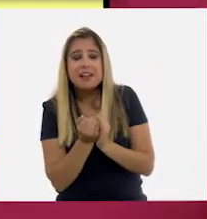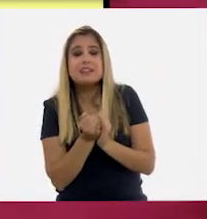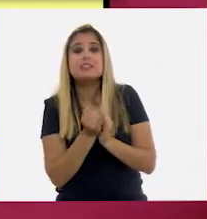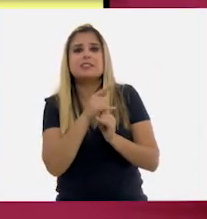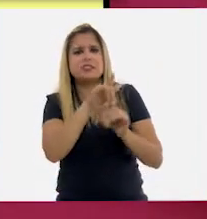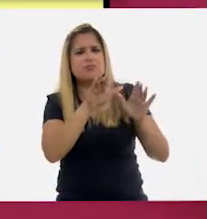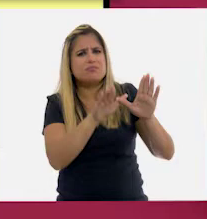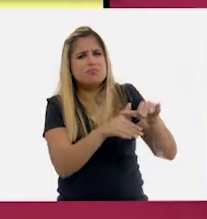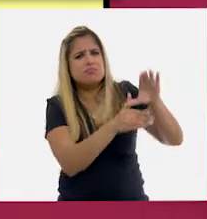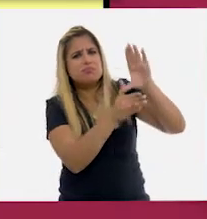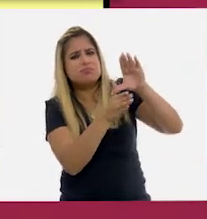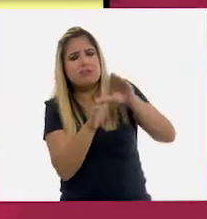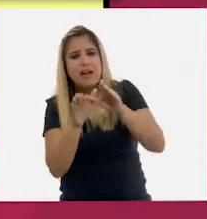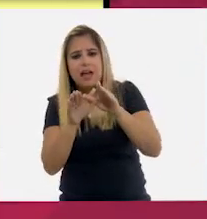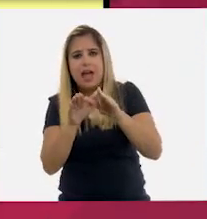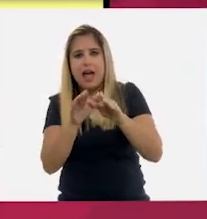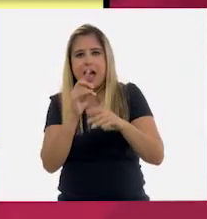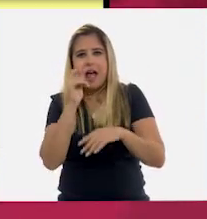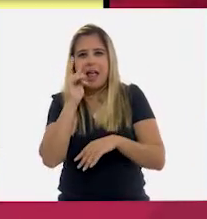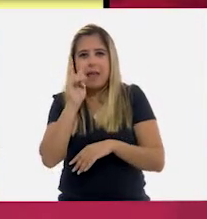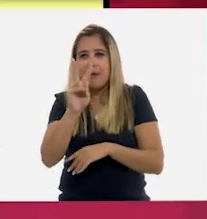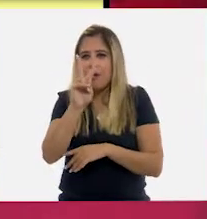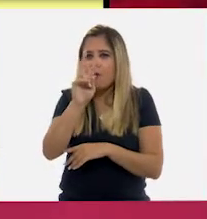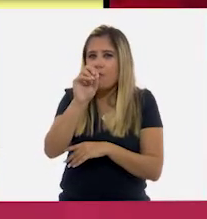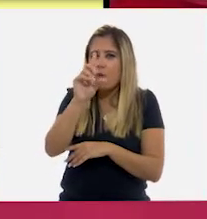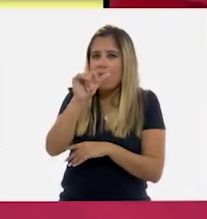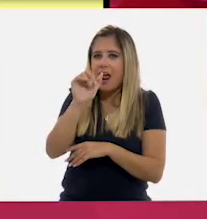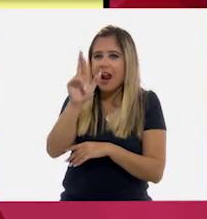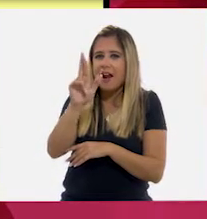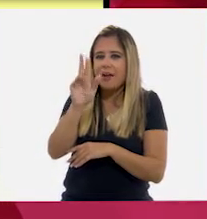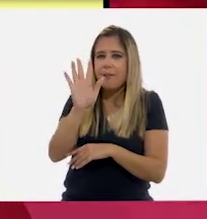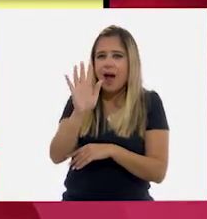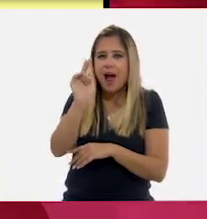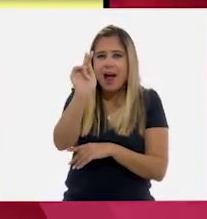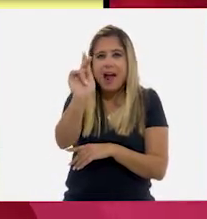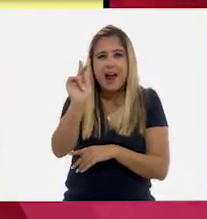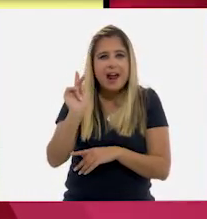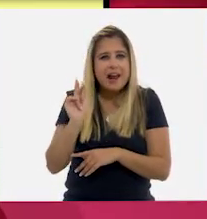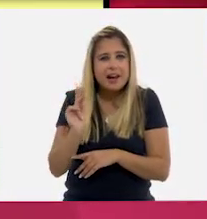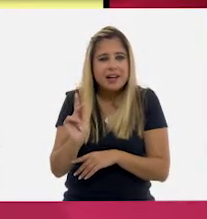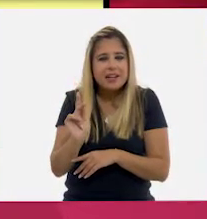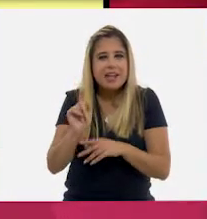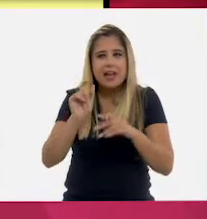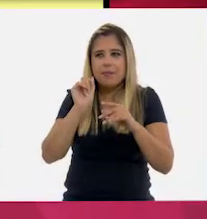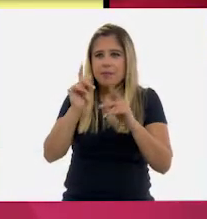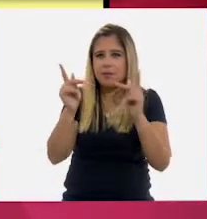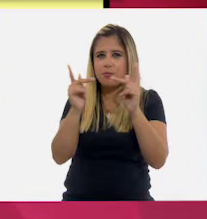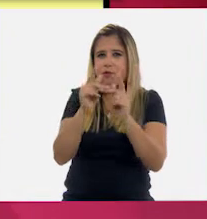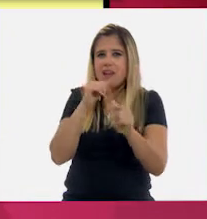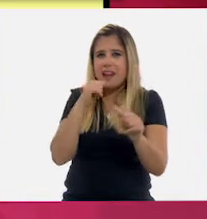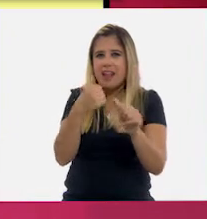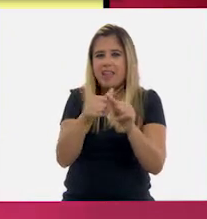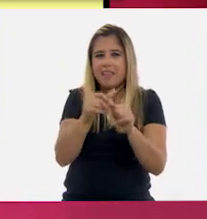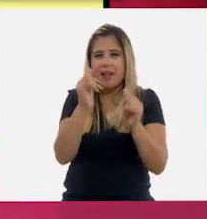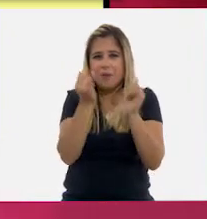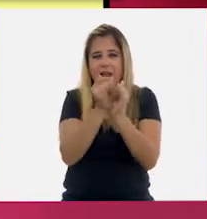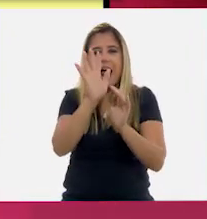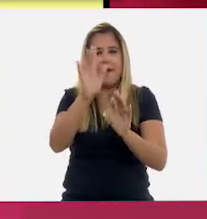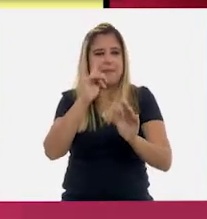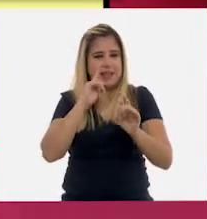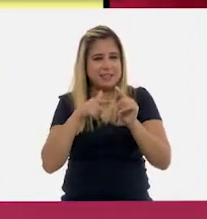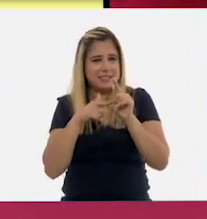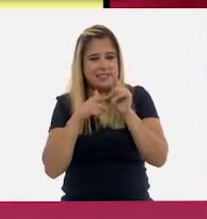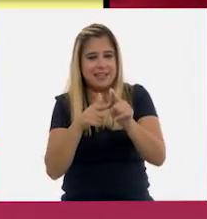Volaban y volar. ¿Ya se dieron cuenta que se parecen mucho y que también empiezan igual? Bueno, voy a